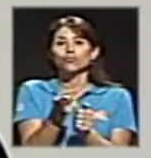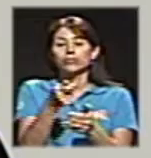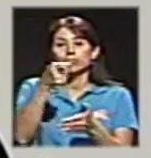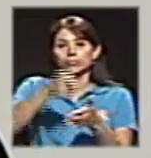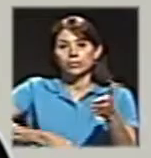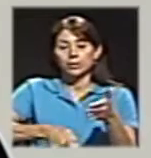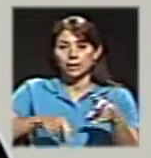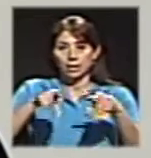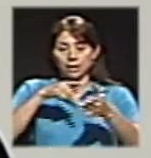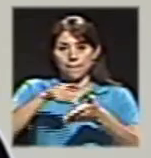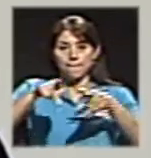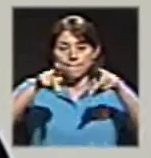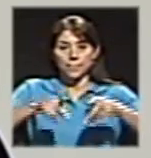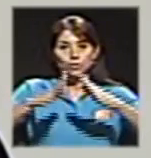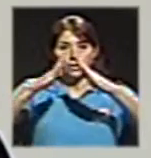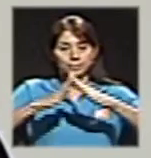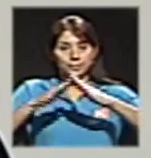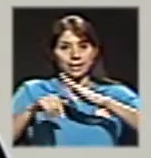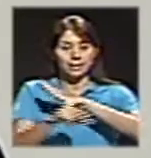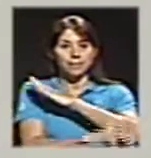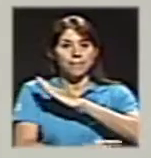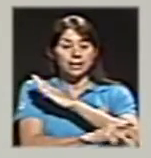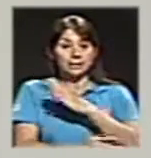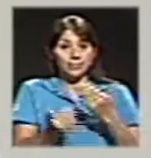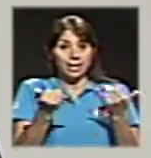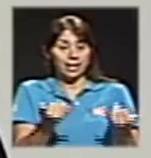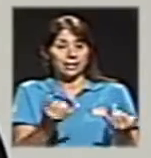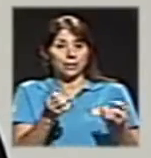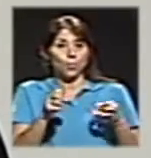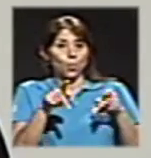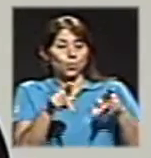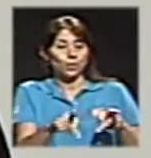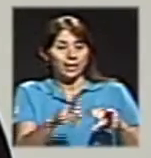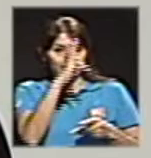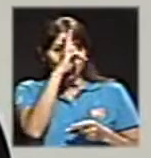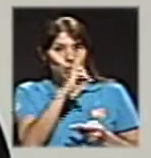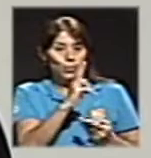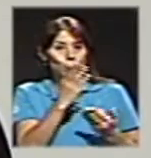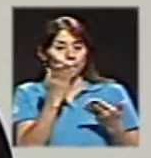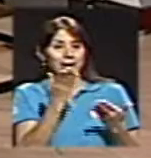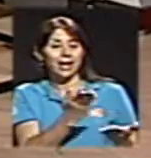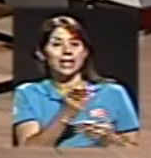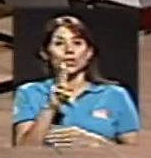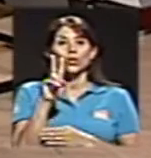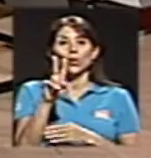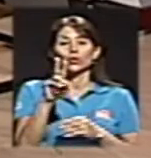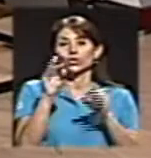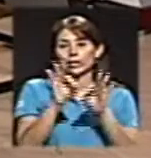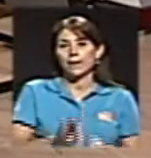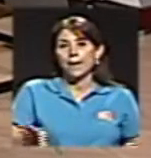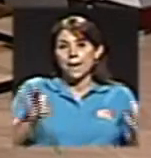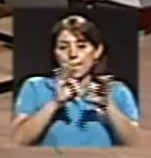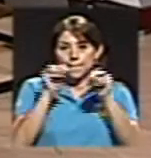los habitantes de este país. Y en esta ocasión tengo el privilegio de tener dos destacadísimos